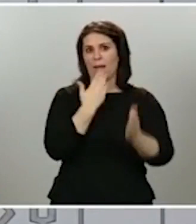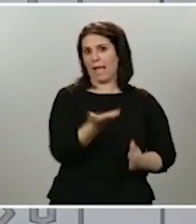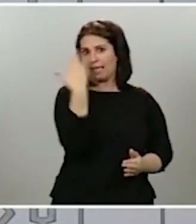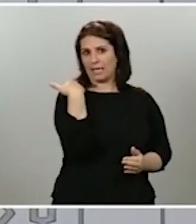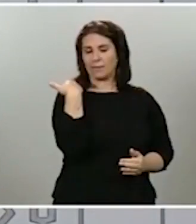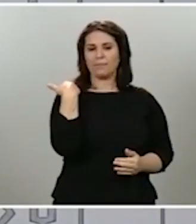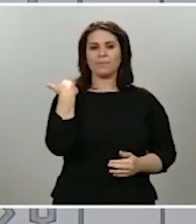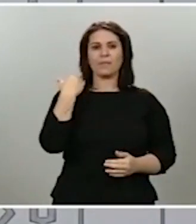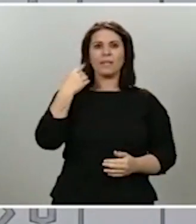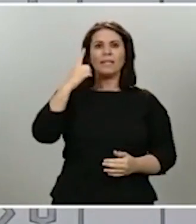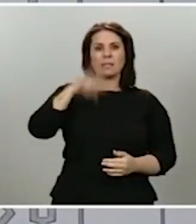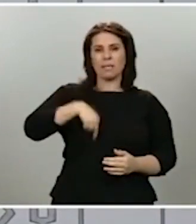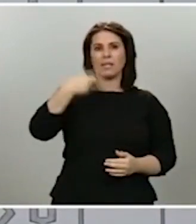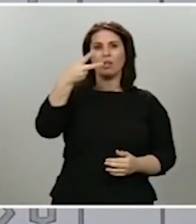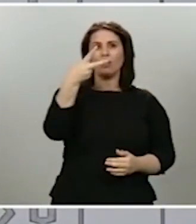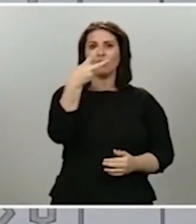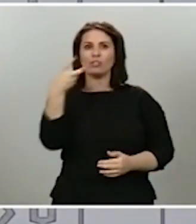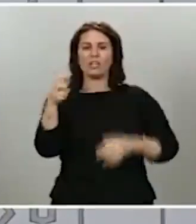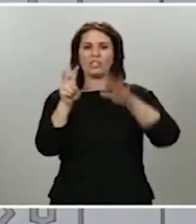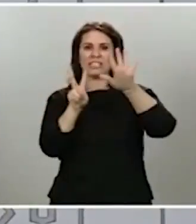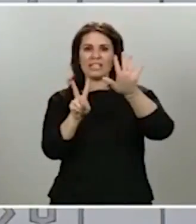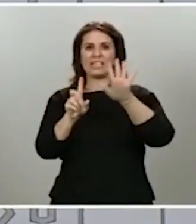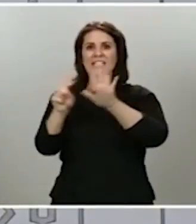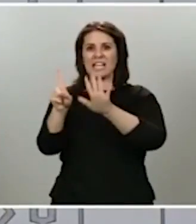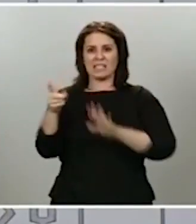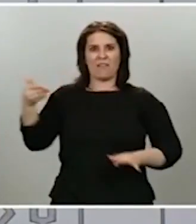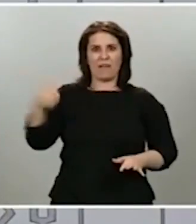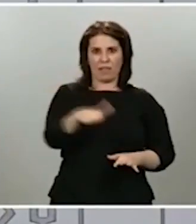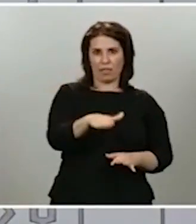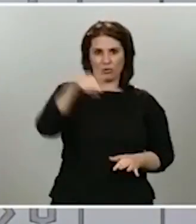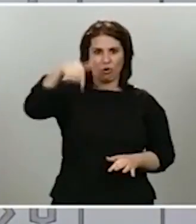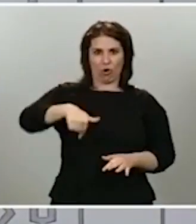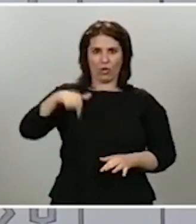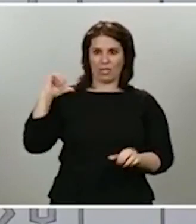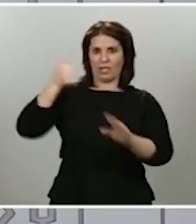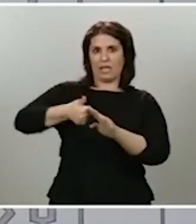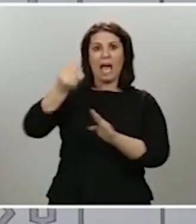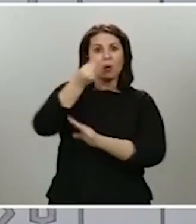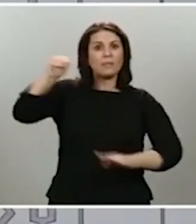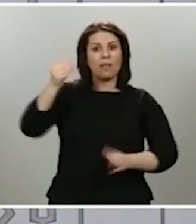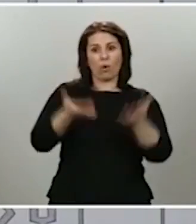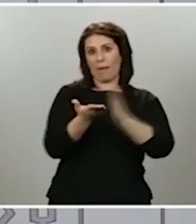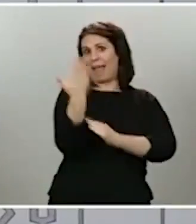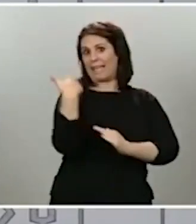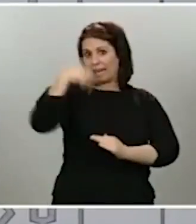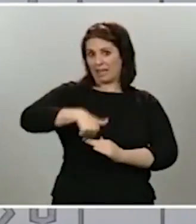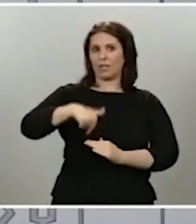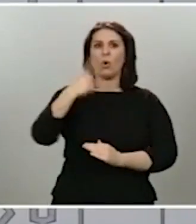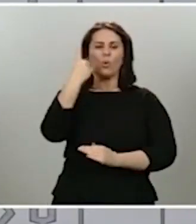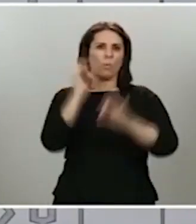de 276 nuevos fallecidos, que es un 1%. Son datos que